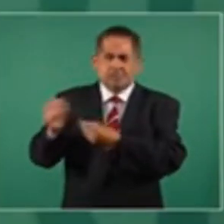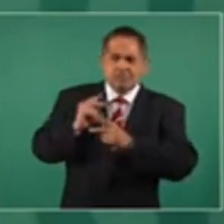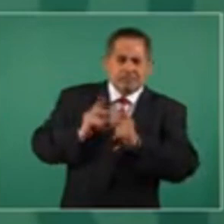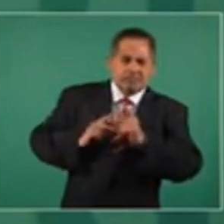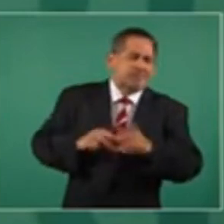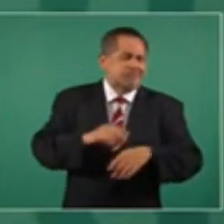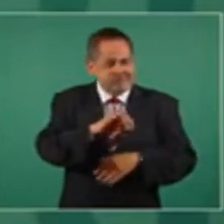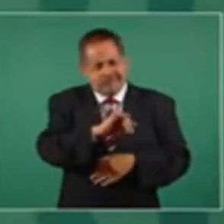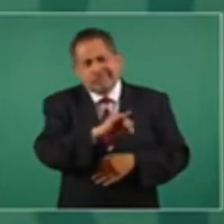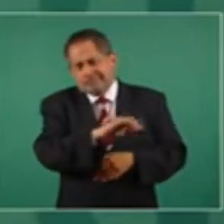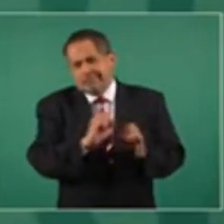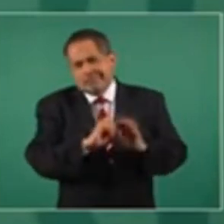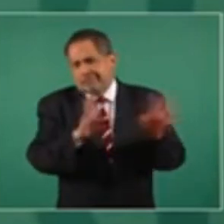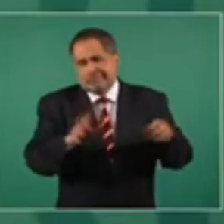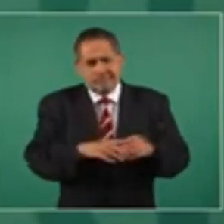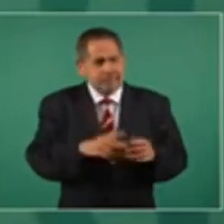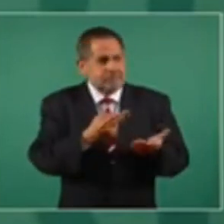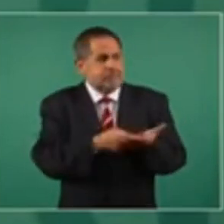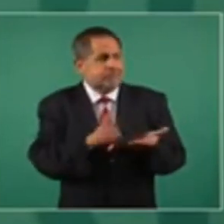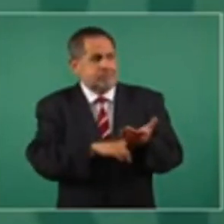Sí. Ellos